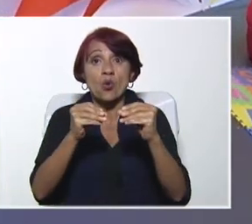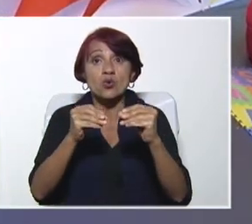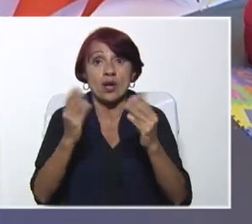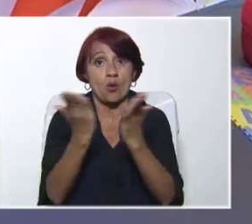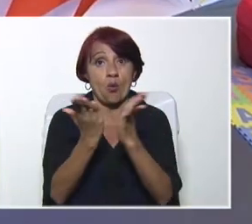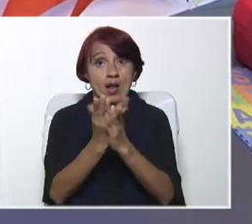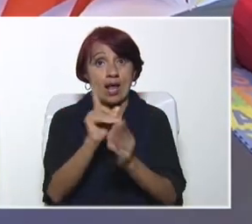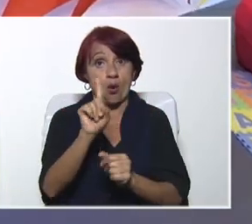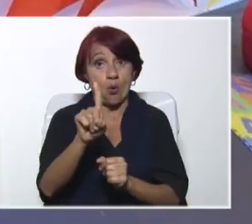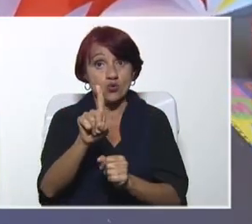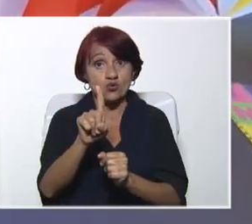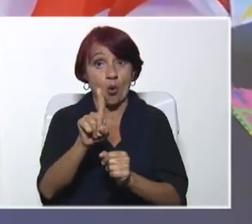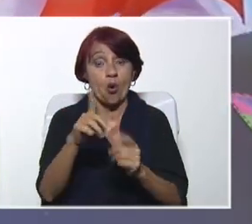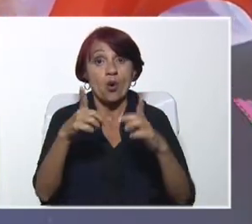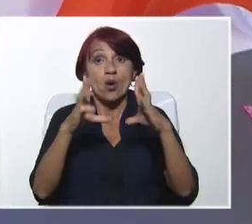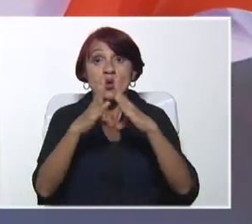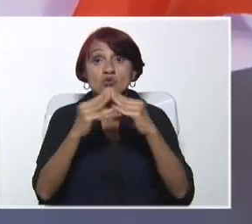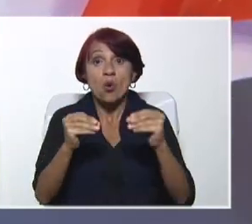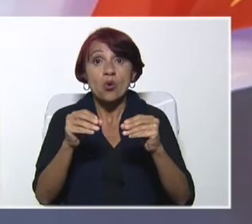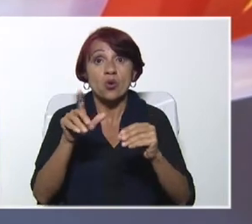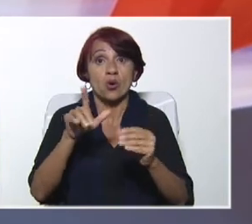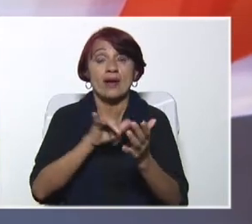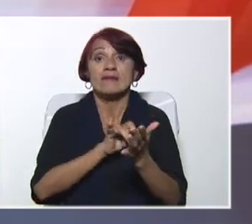@familiaescuela1, y en Instagram y Facebook,